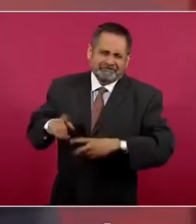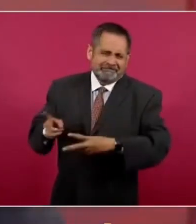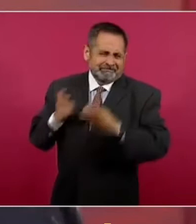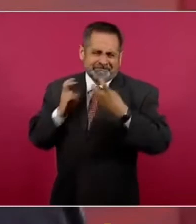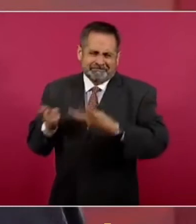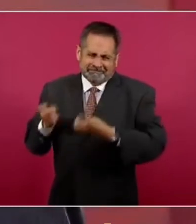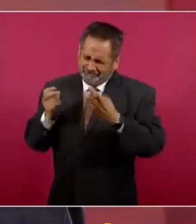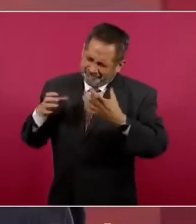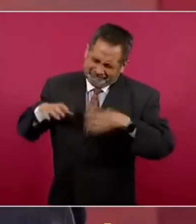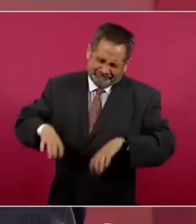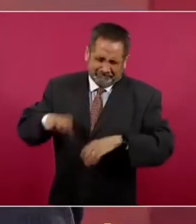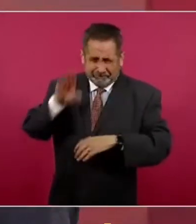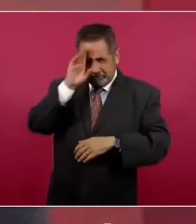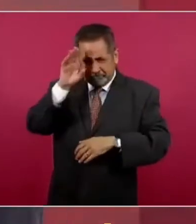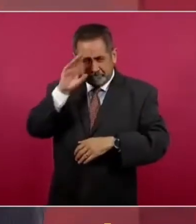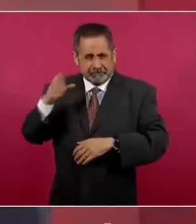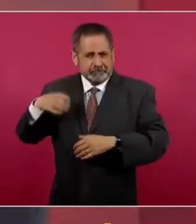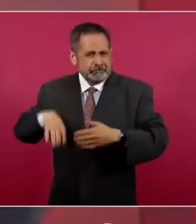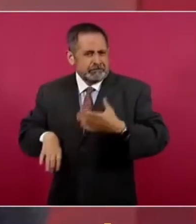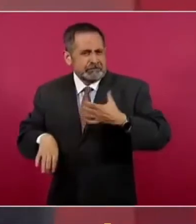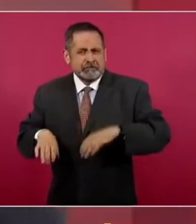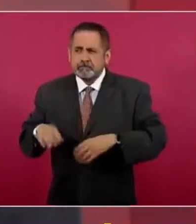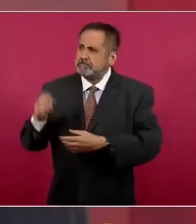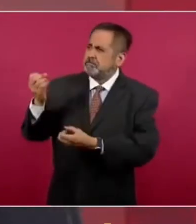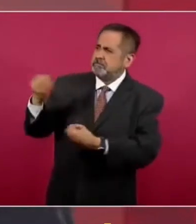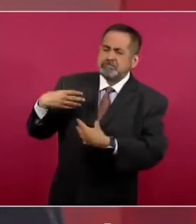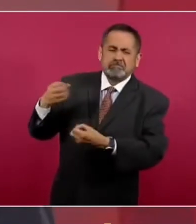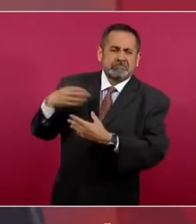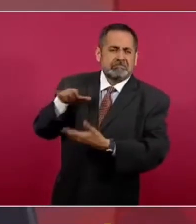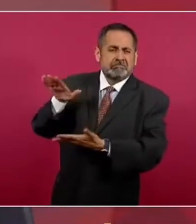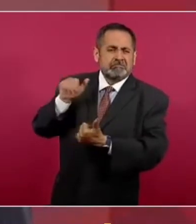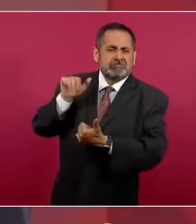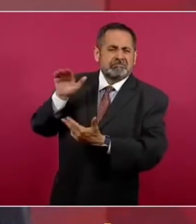robar, es recibir subsidios